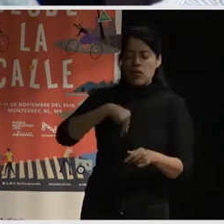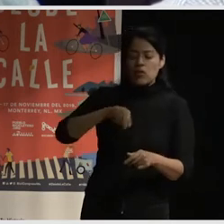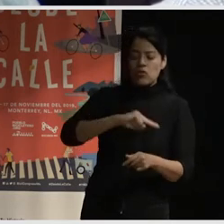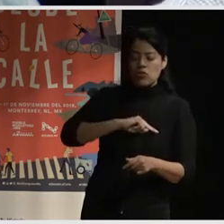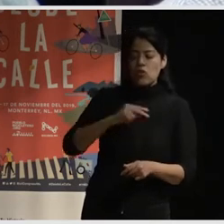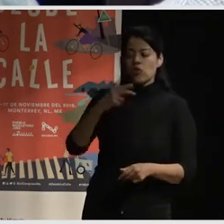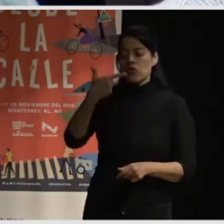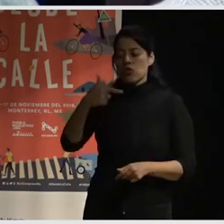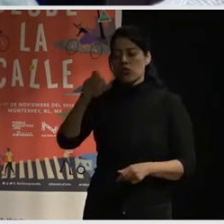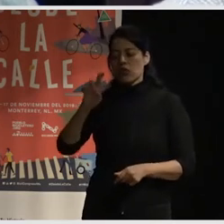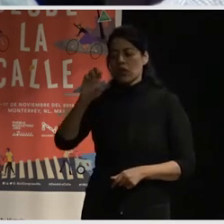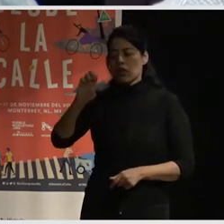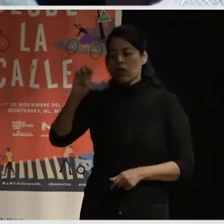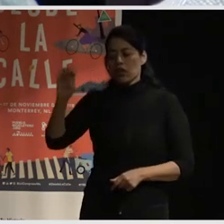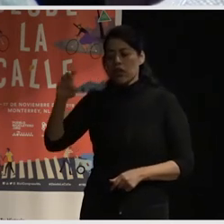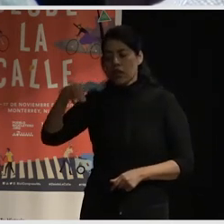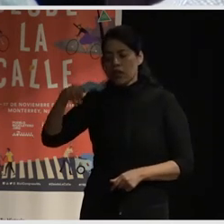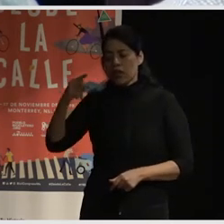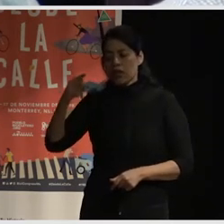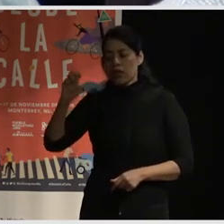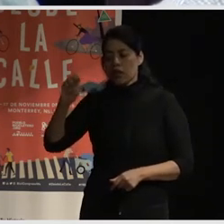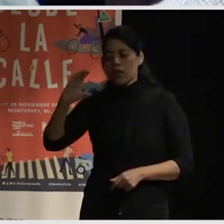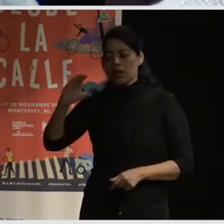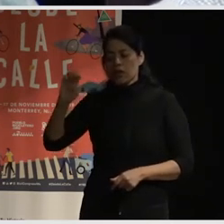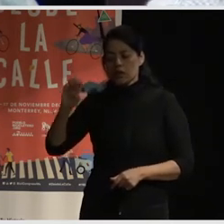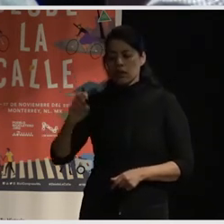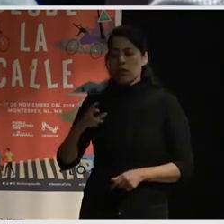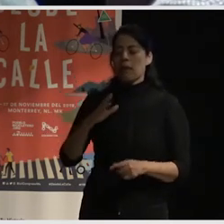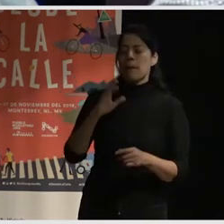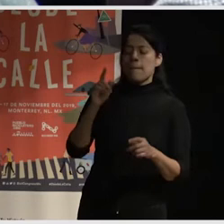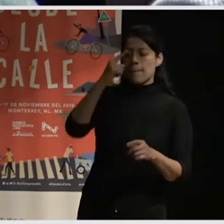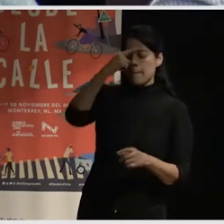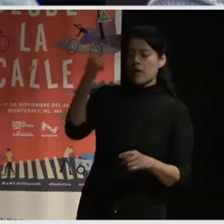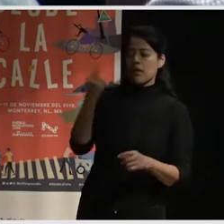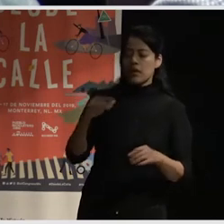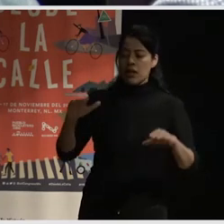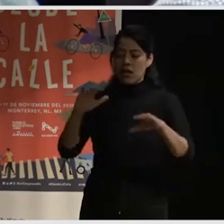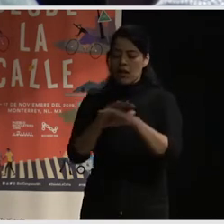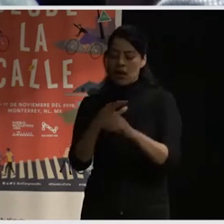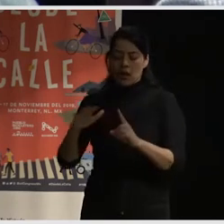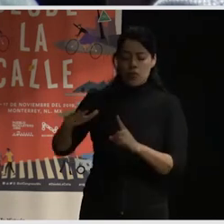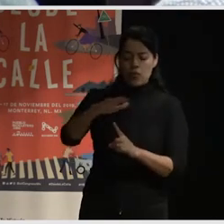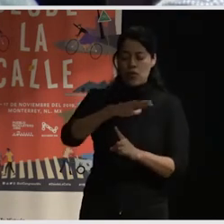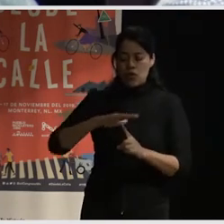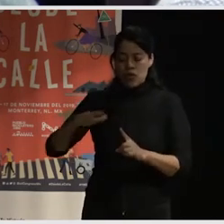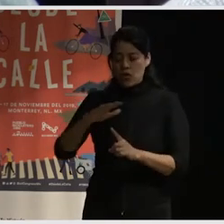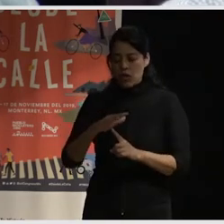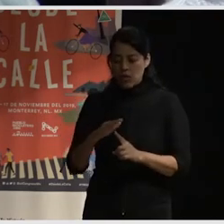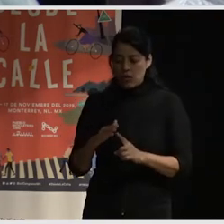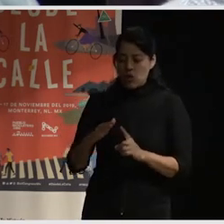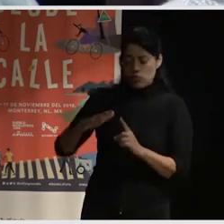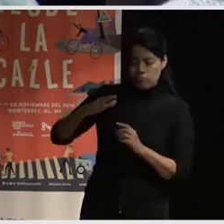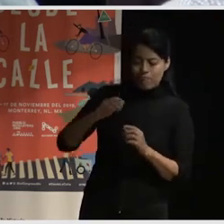unidad para que el cambio climático en este caso pueda ser un paraguas bajo el que se abrigue